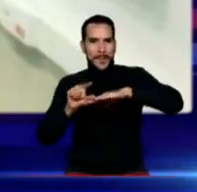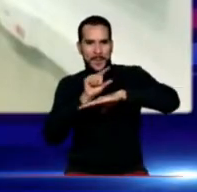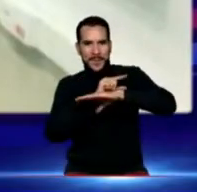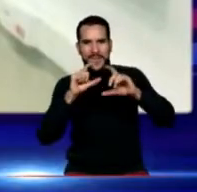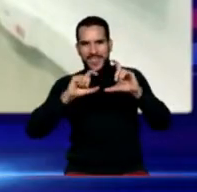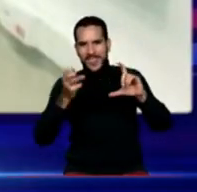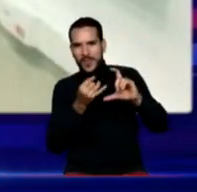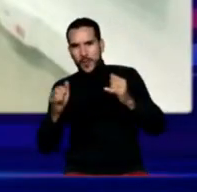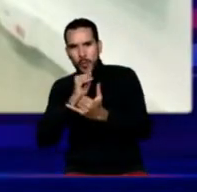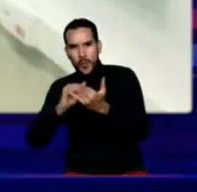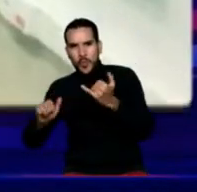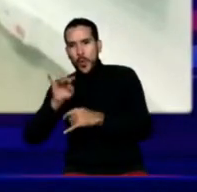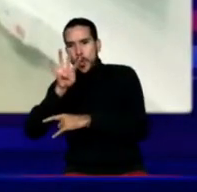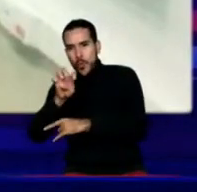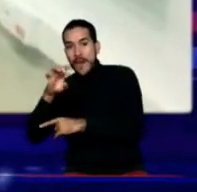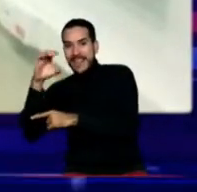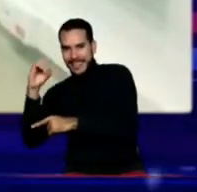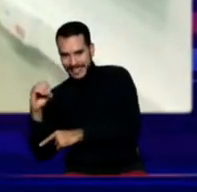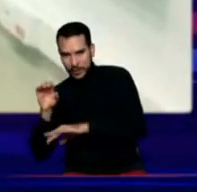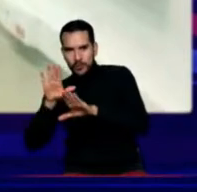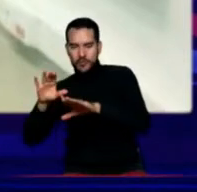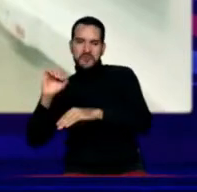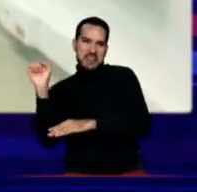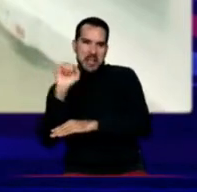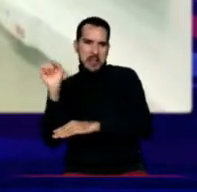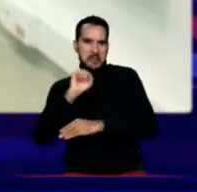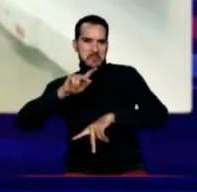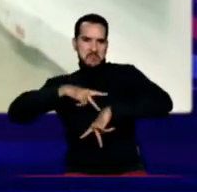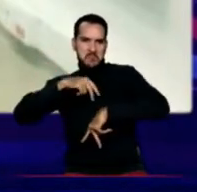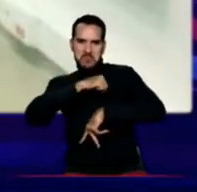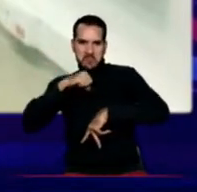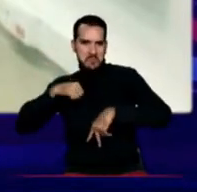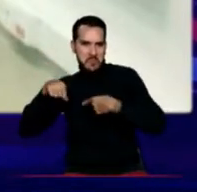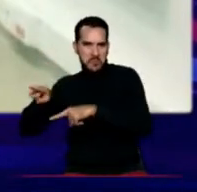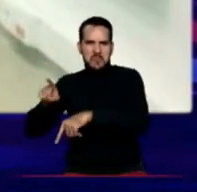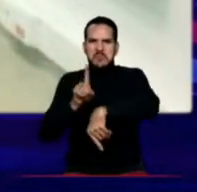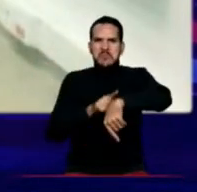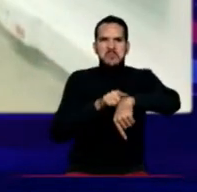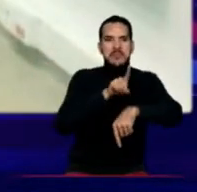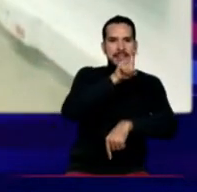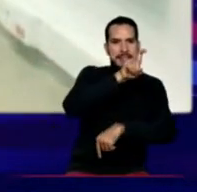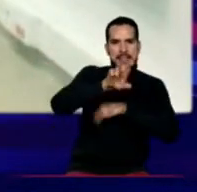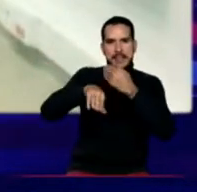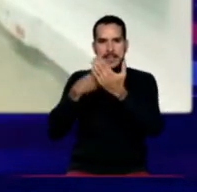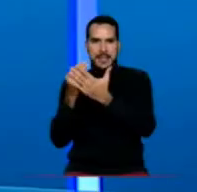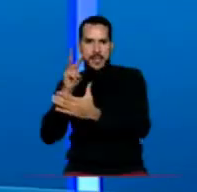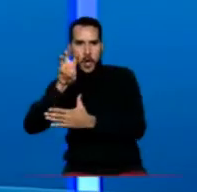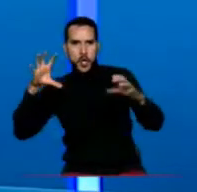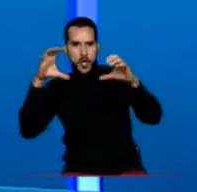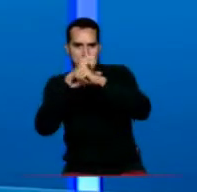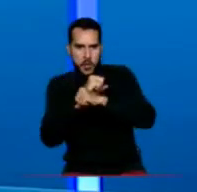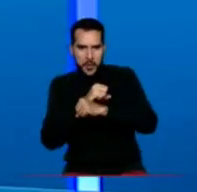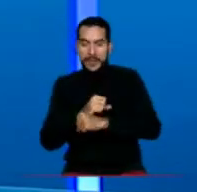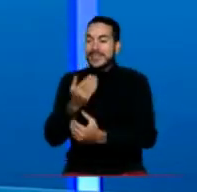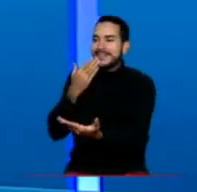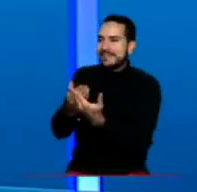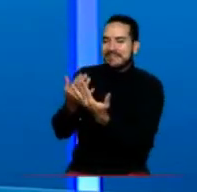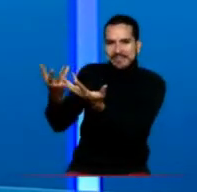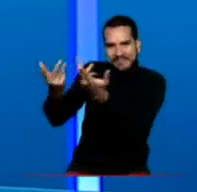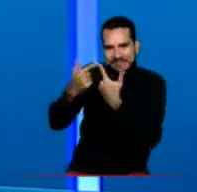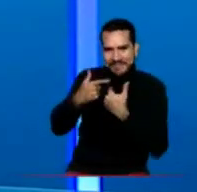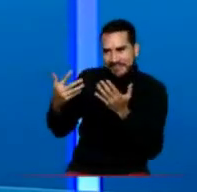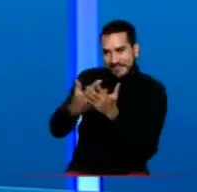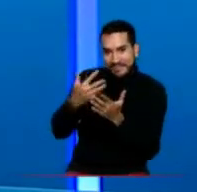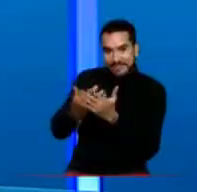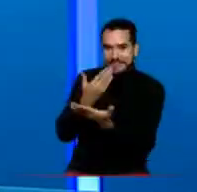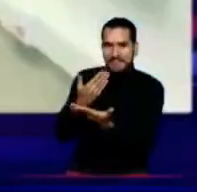vehículos particulares entre las 6 y 8 de la noche. William, muchas gracias por sus recomendaciones y feliz